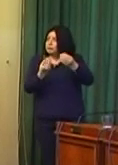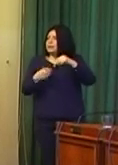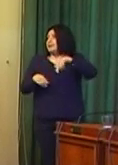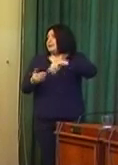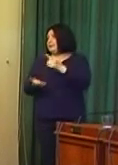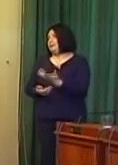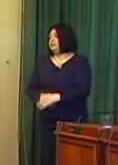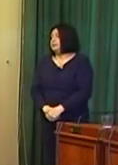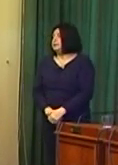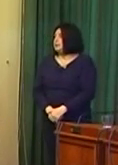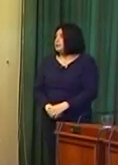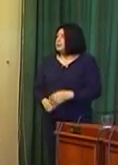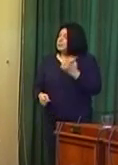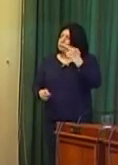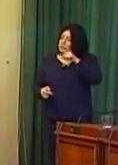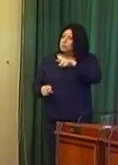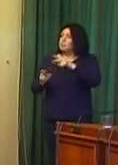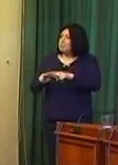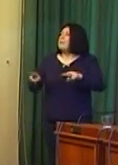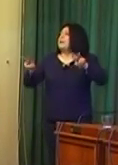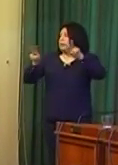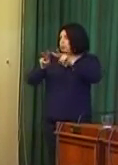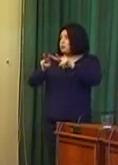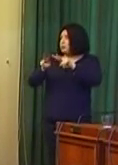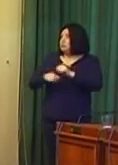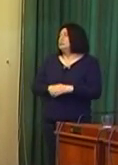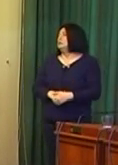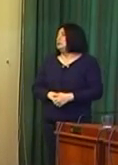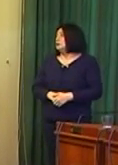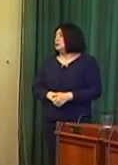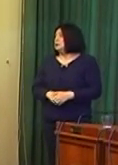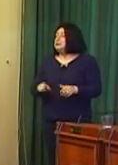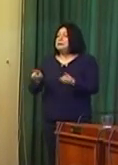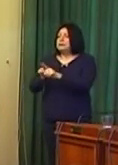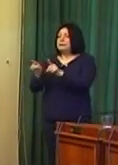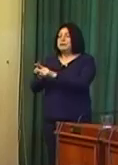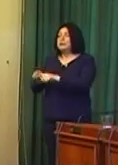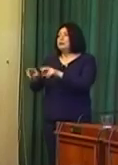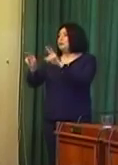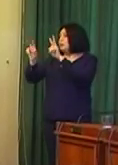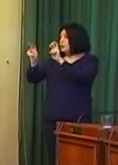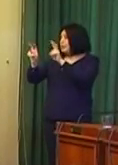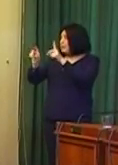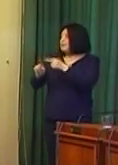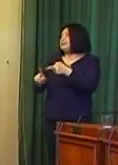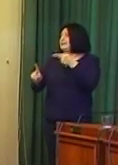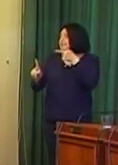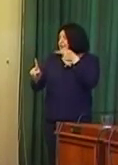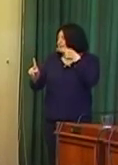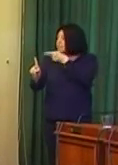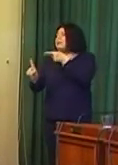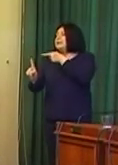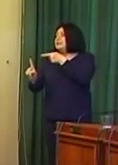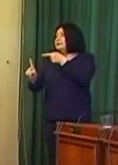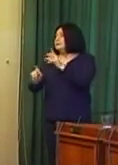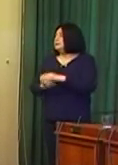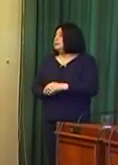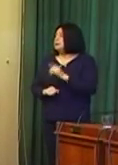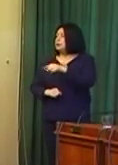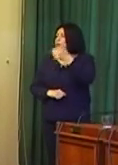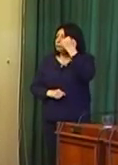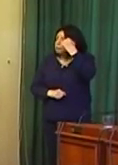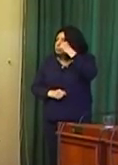línea. Creo que esto es muy valioso. Y es también un tema que se tiene que resaltar, que este es un